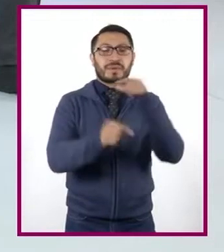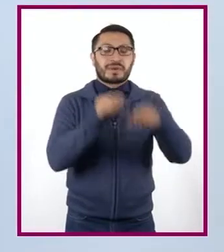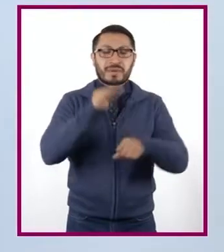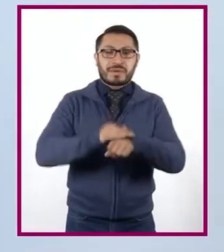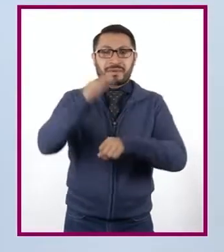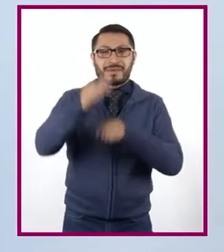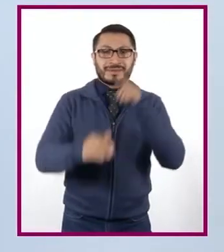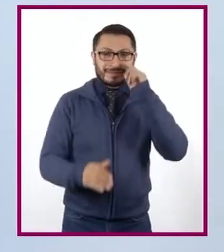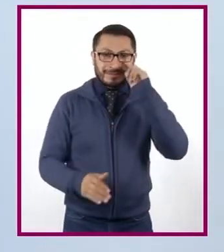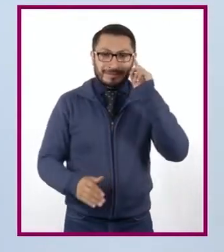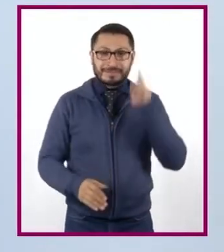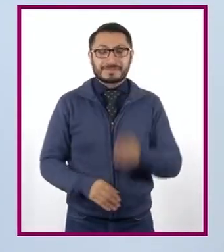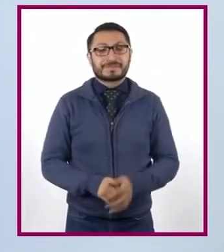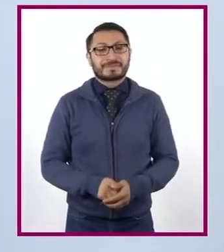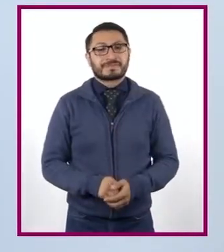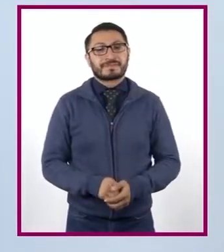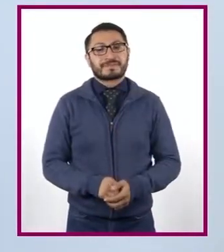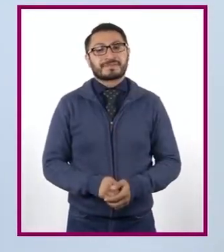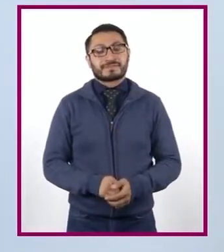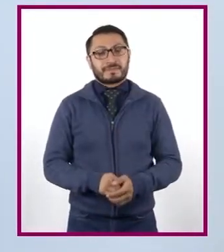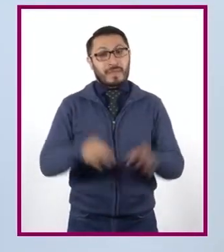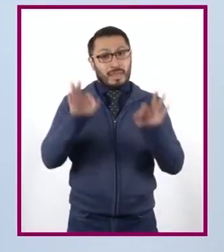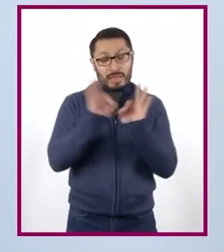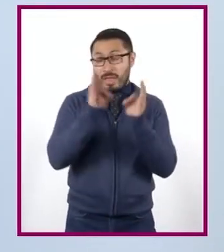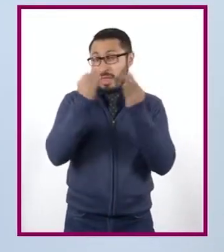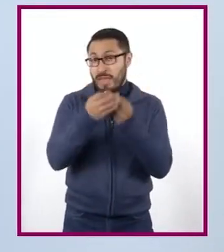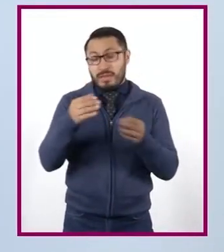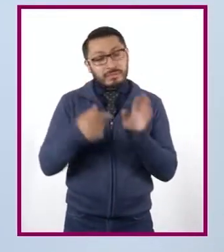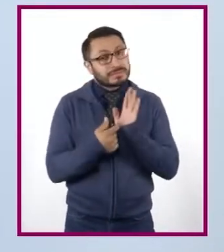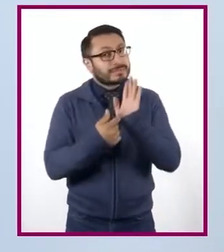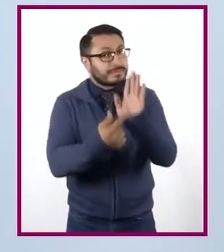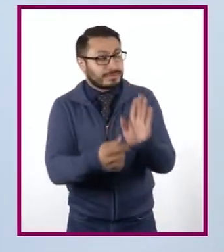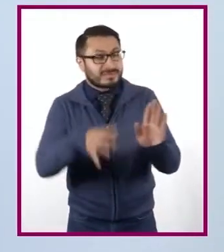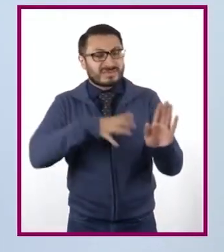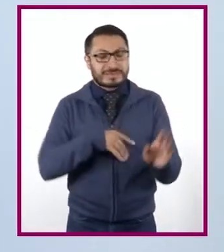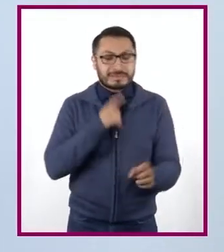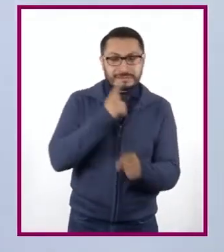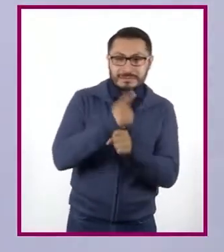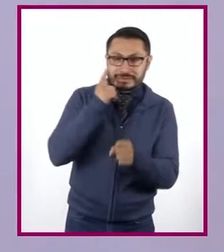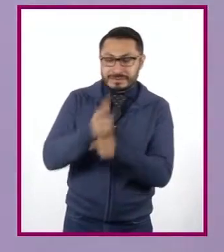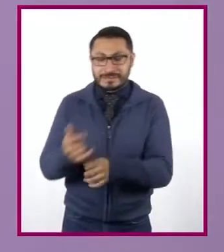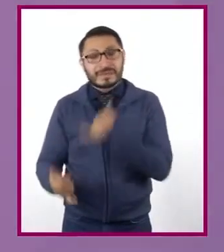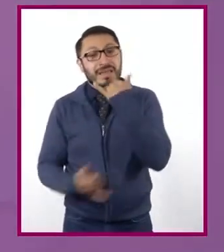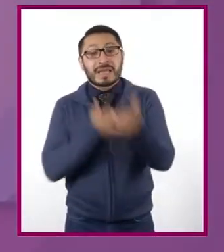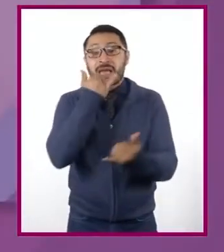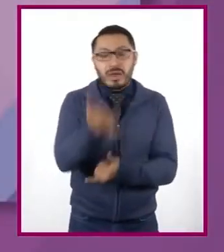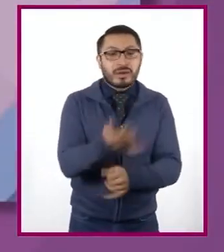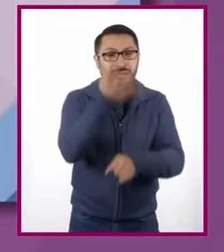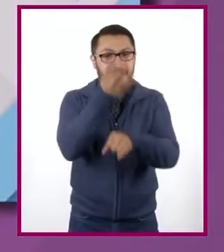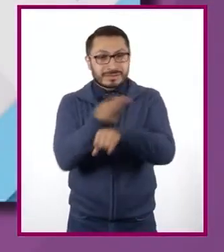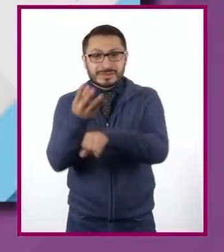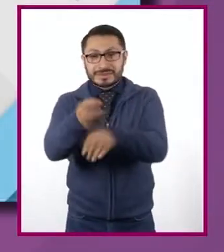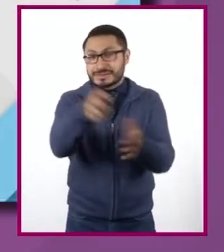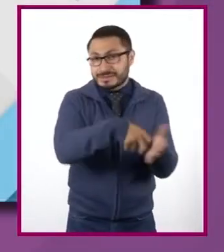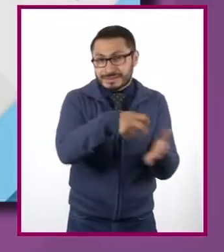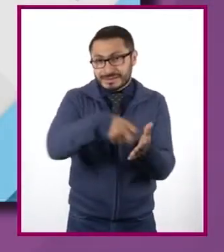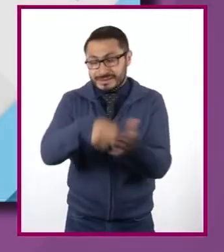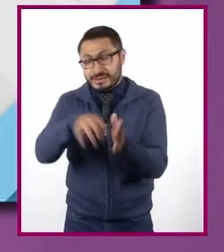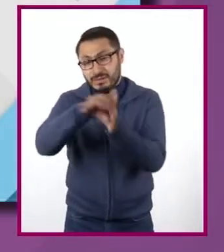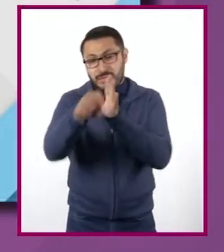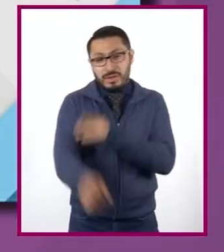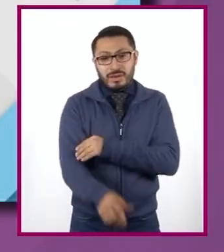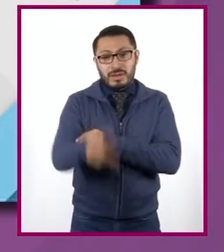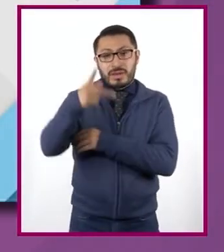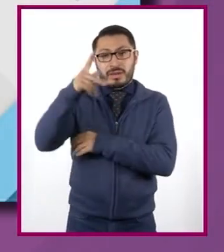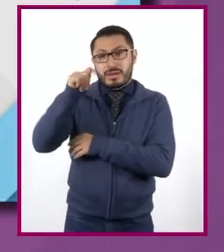mundo. Con los modelos podemos encontrar errores y corregirlos. Por ejemplo, Ptolomeo, alrededor